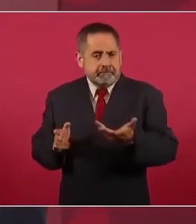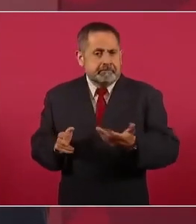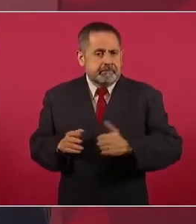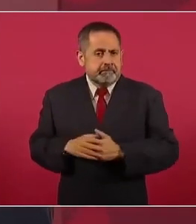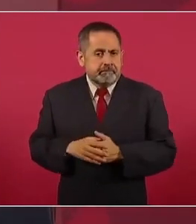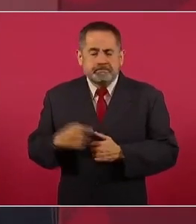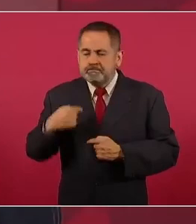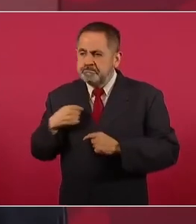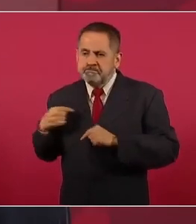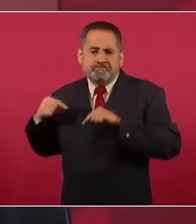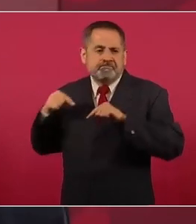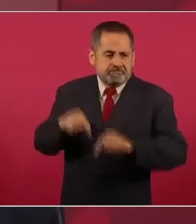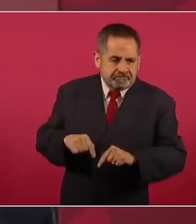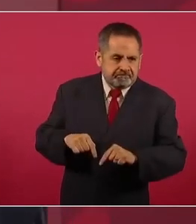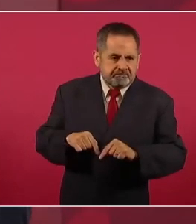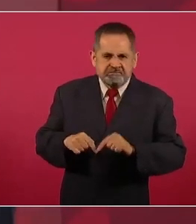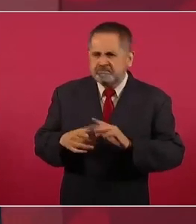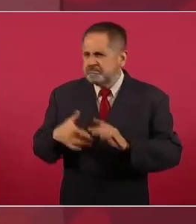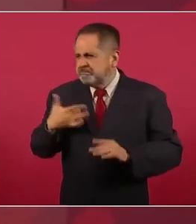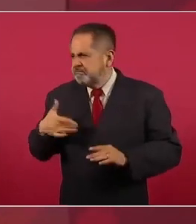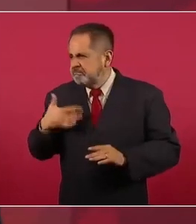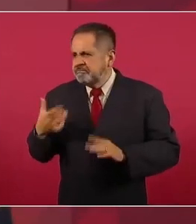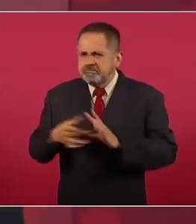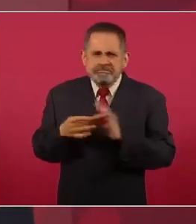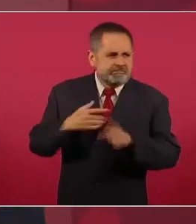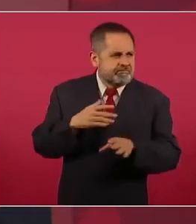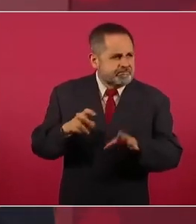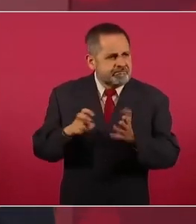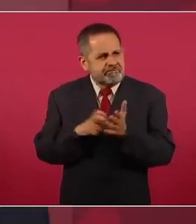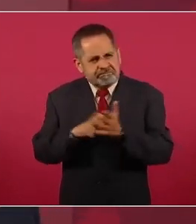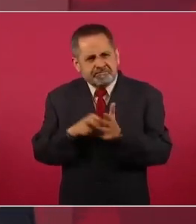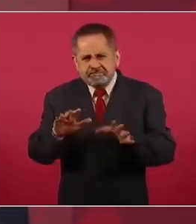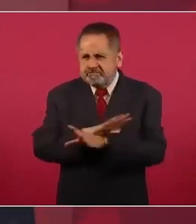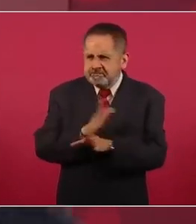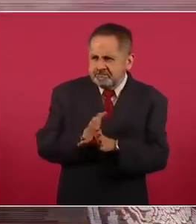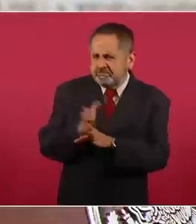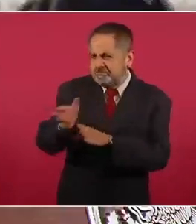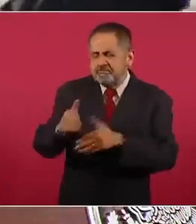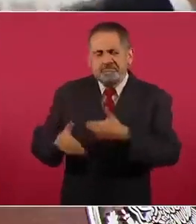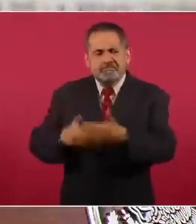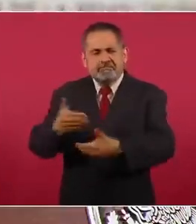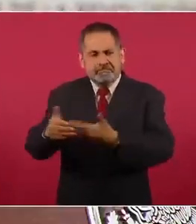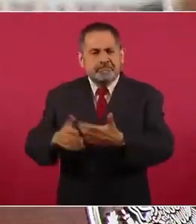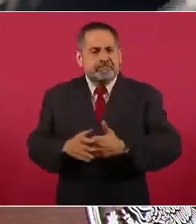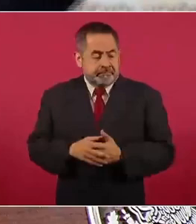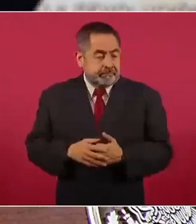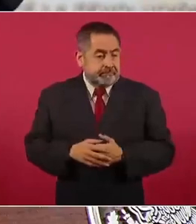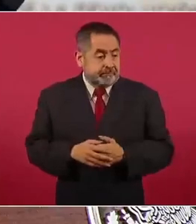desde que llegamos. Entonces, le zumba